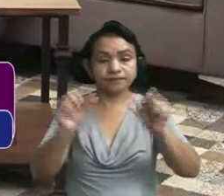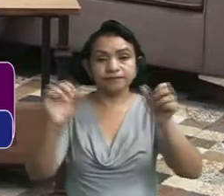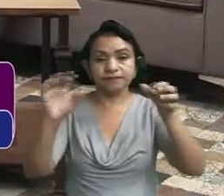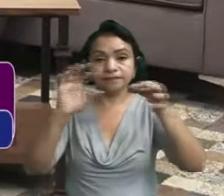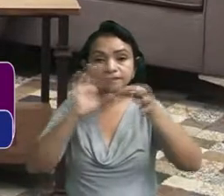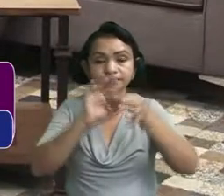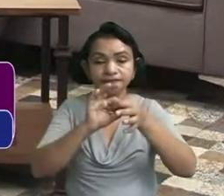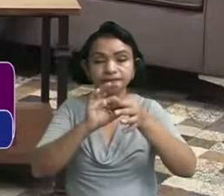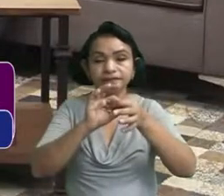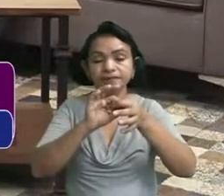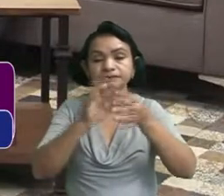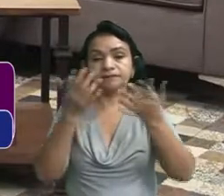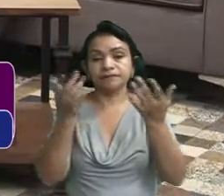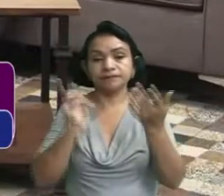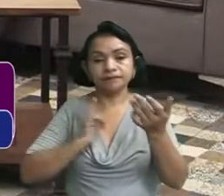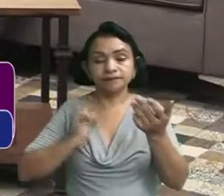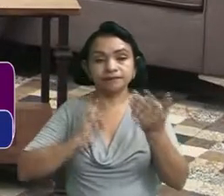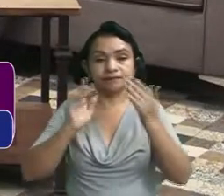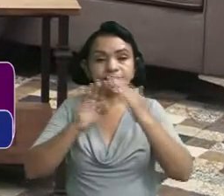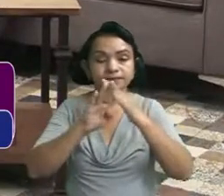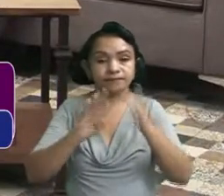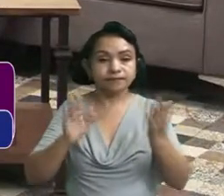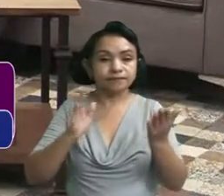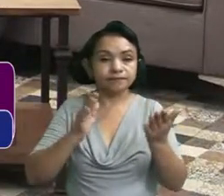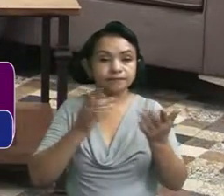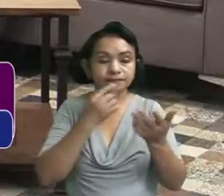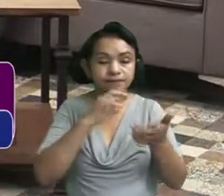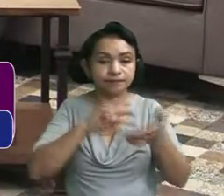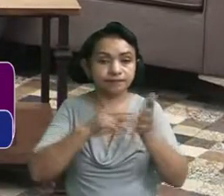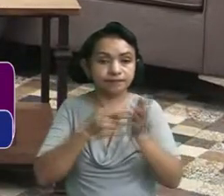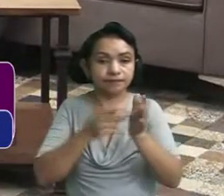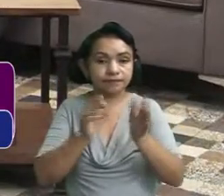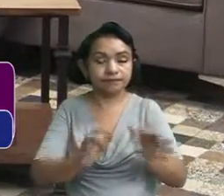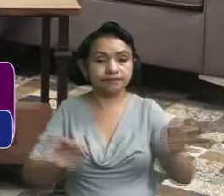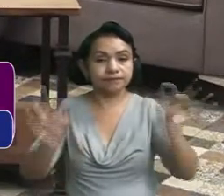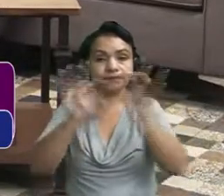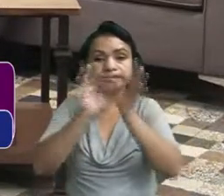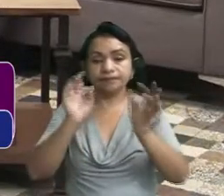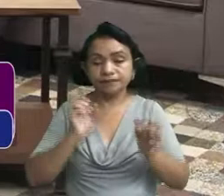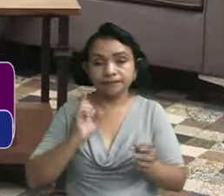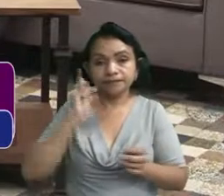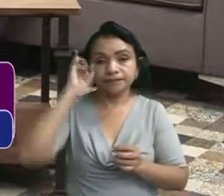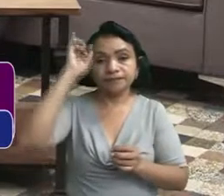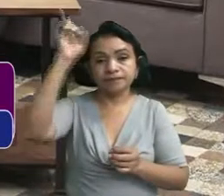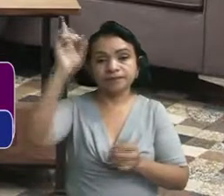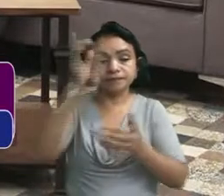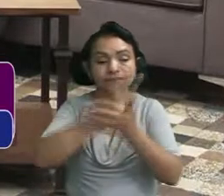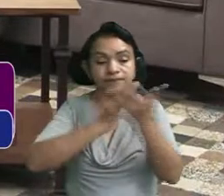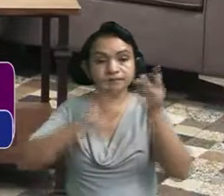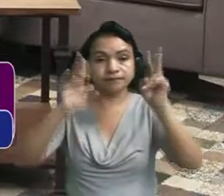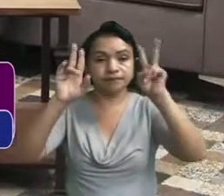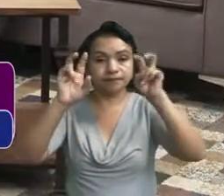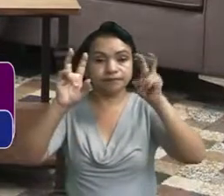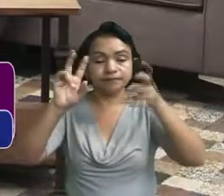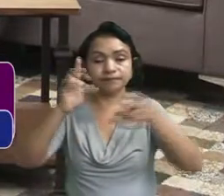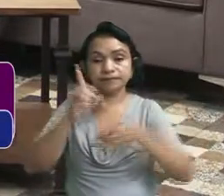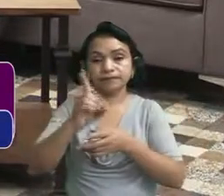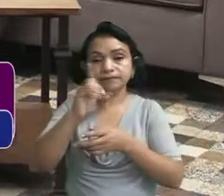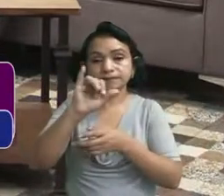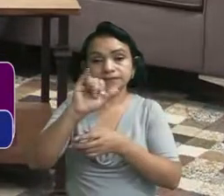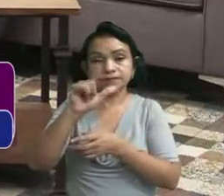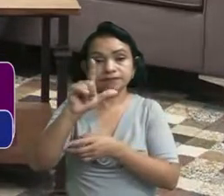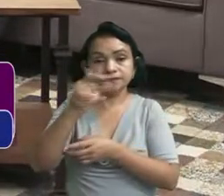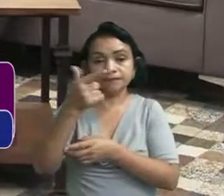unido, que esté reconciliado y que esa va a ser una premisa para avanzar. Y también se instalaron unos conceptos como diálogo,